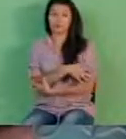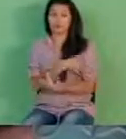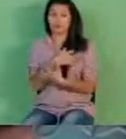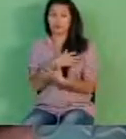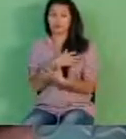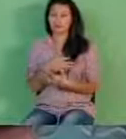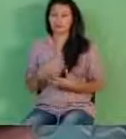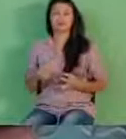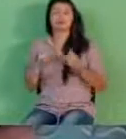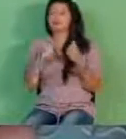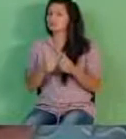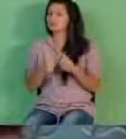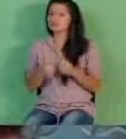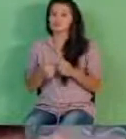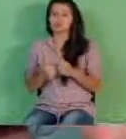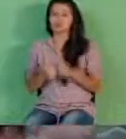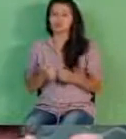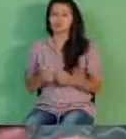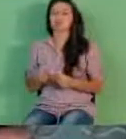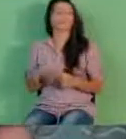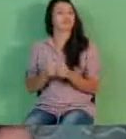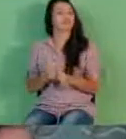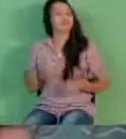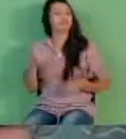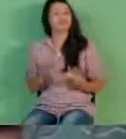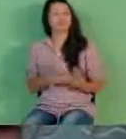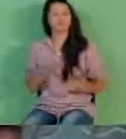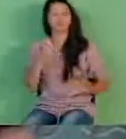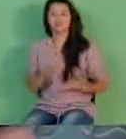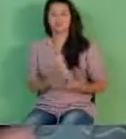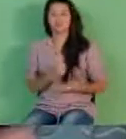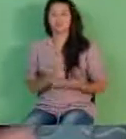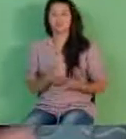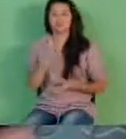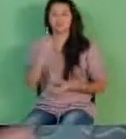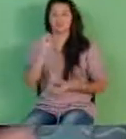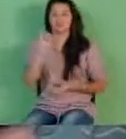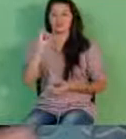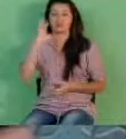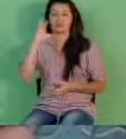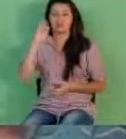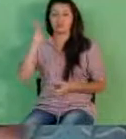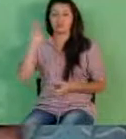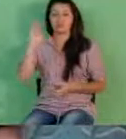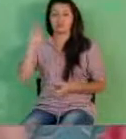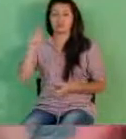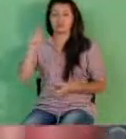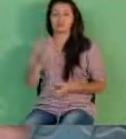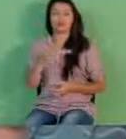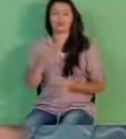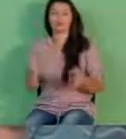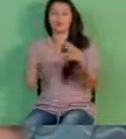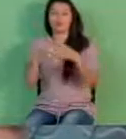demasiado bueno porque significa que las campañas que Está realizando instituto colombiano de bienestar familiar en compañía de la